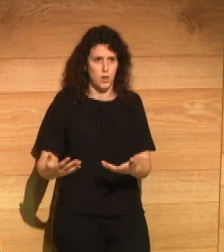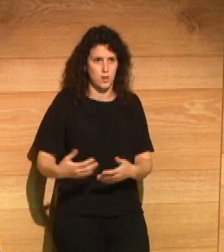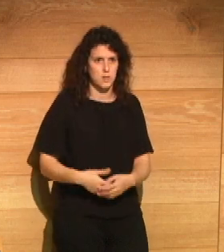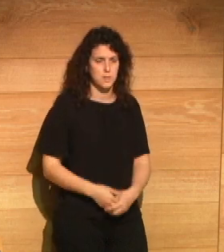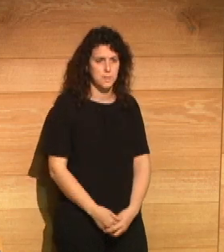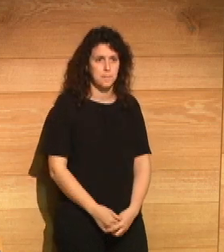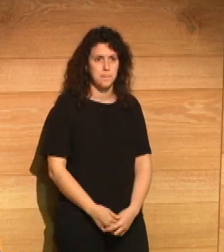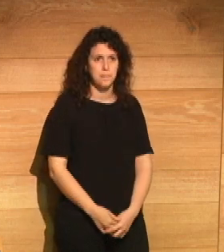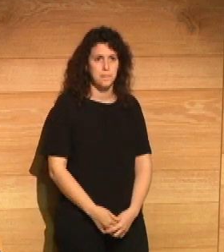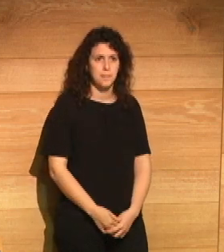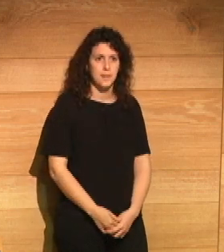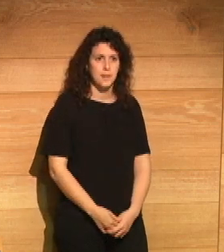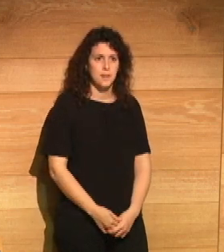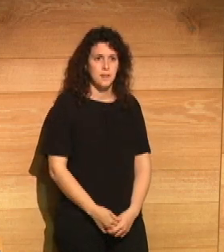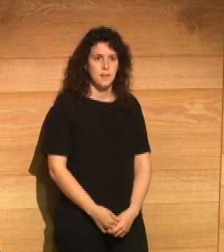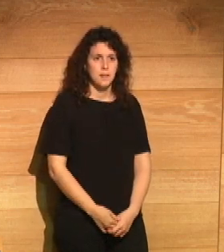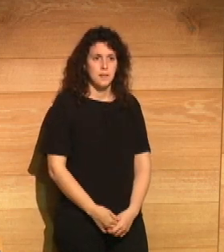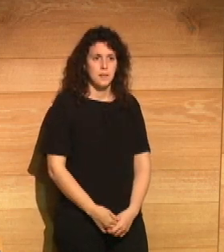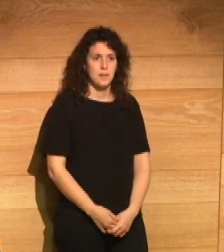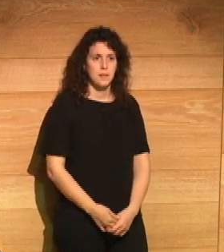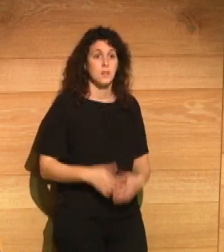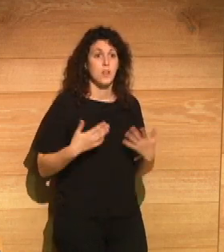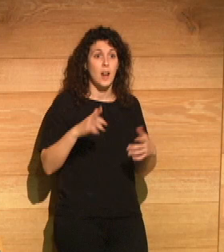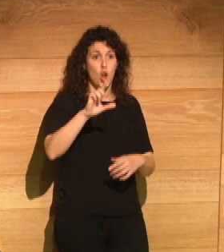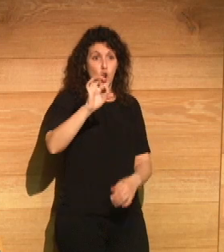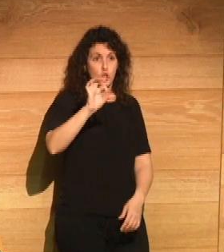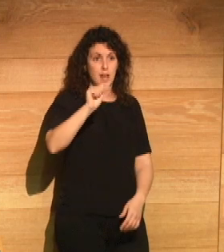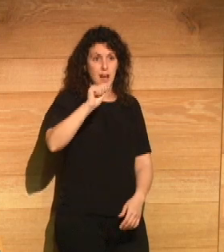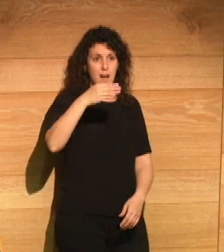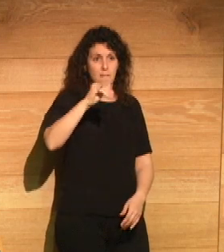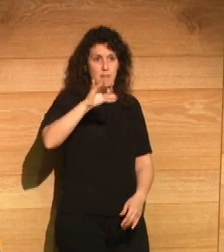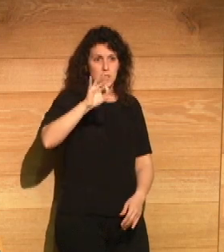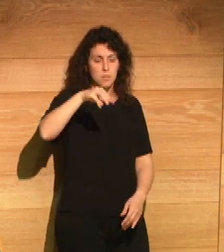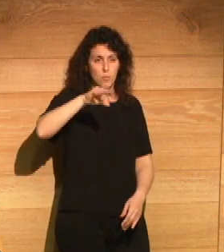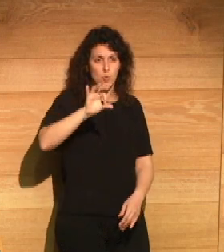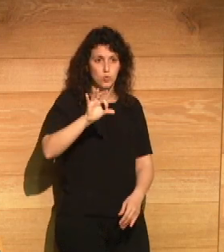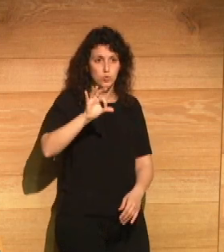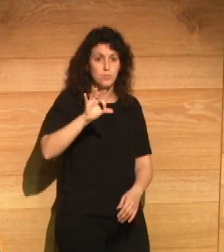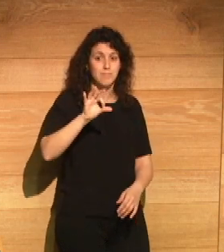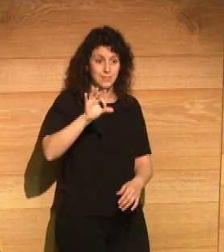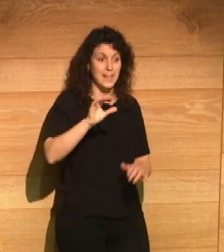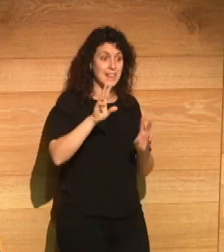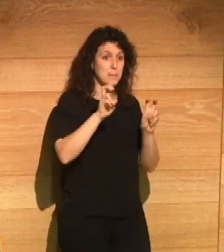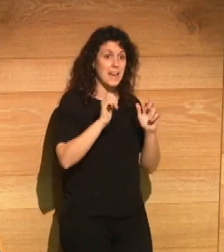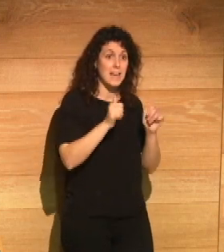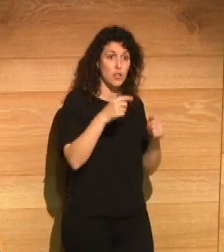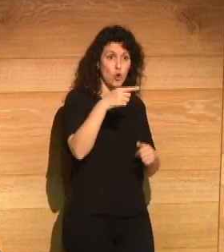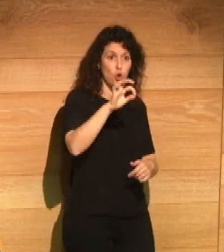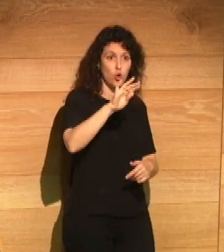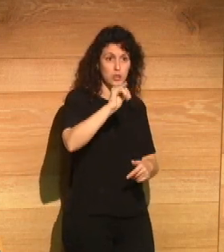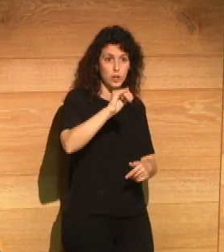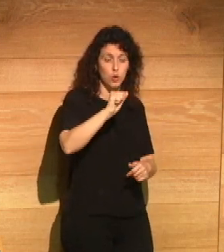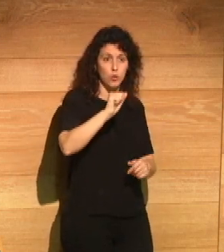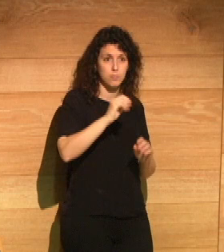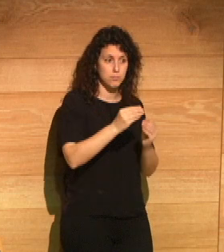Y en Los Abismos la novela se iba, bueno, cuando desapareció ese inicio gótico, entonces me quedé con